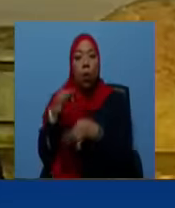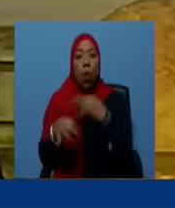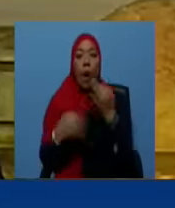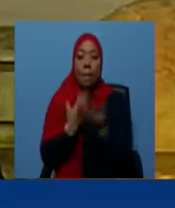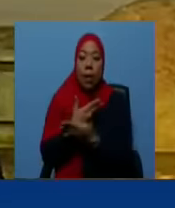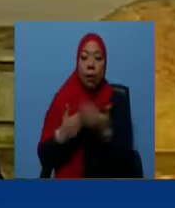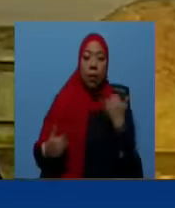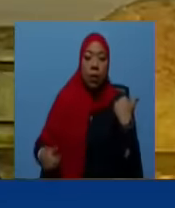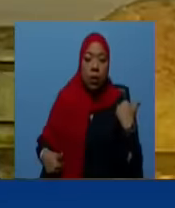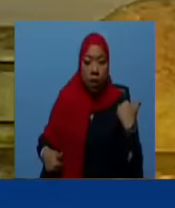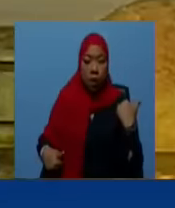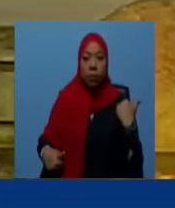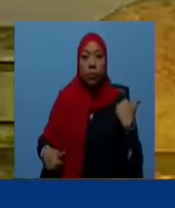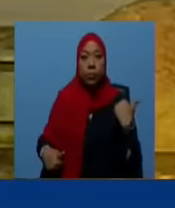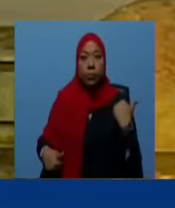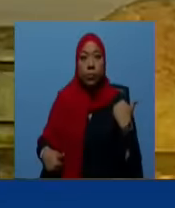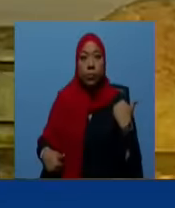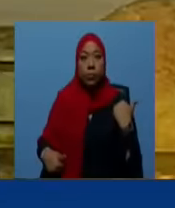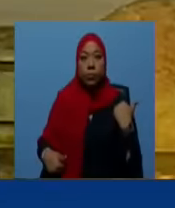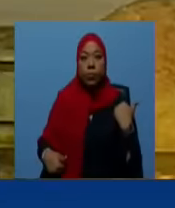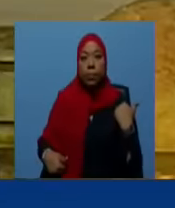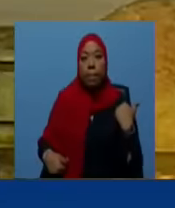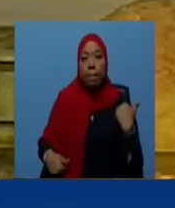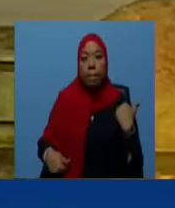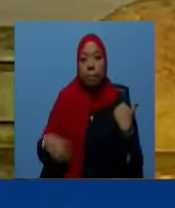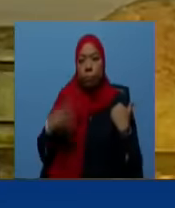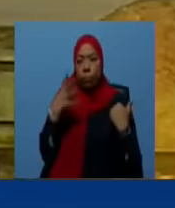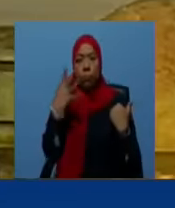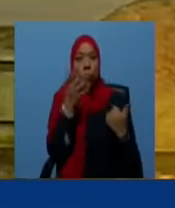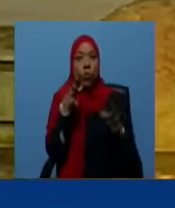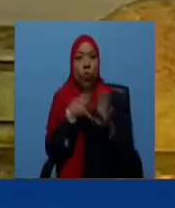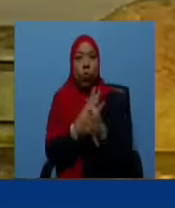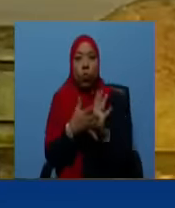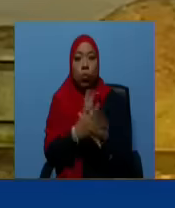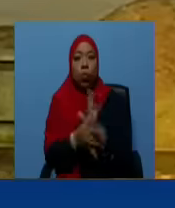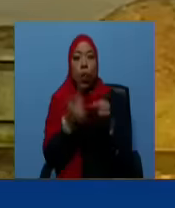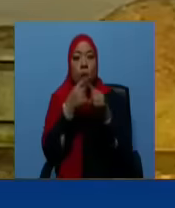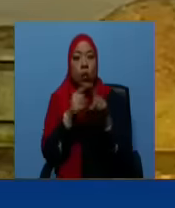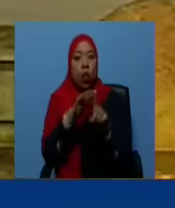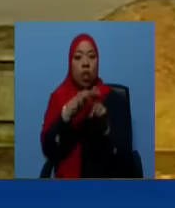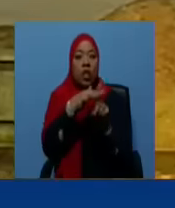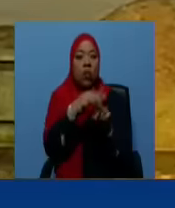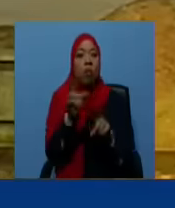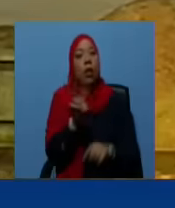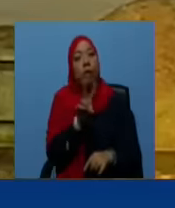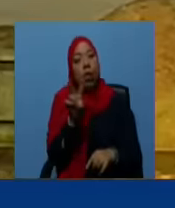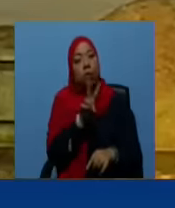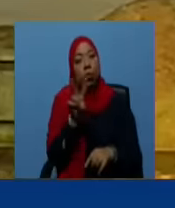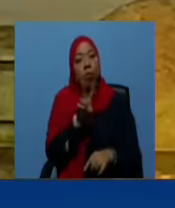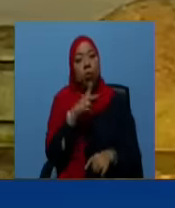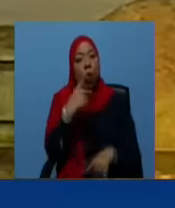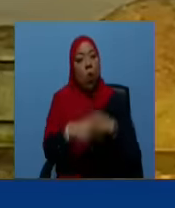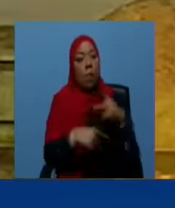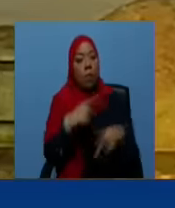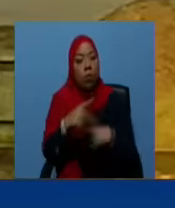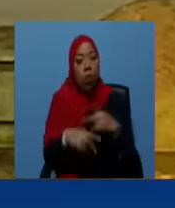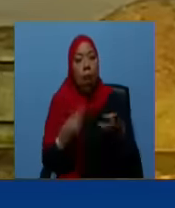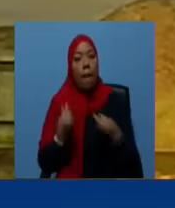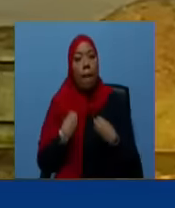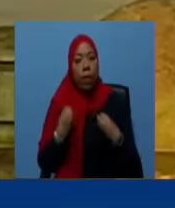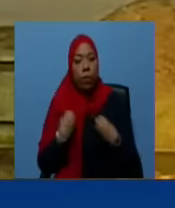presidentes. Que, bueno, no tienen por qué estar enterados de tantos detalles de la situación venezolana. Del proceso que hemos